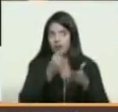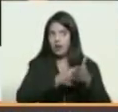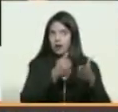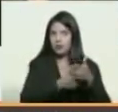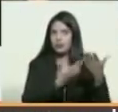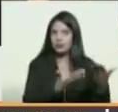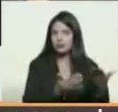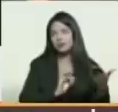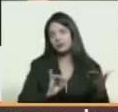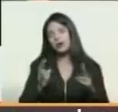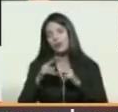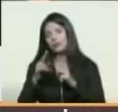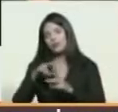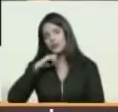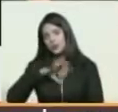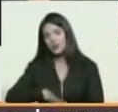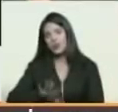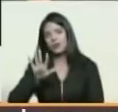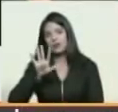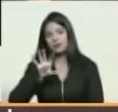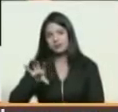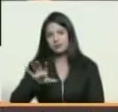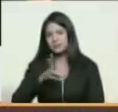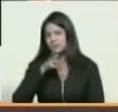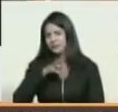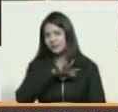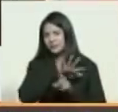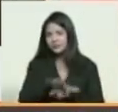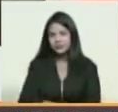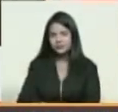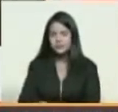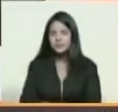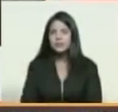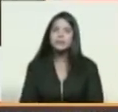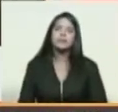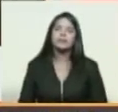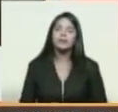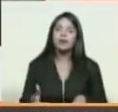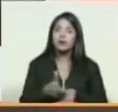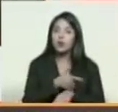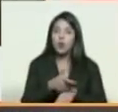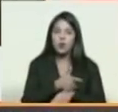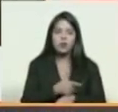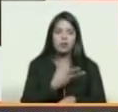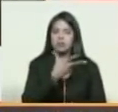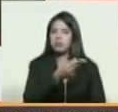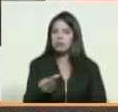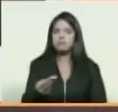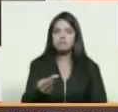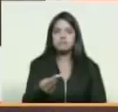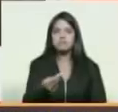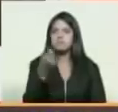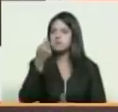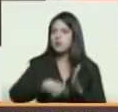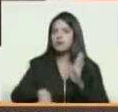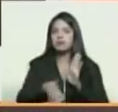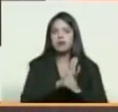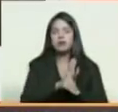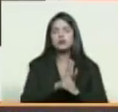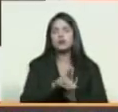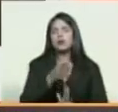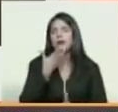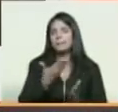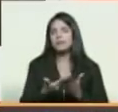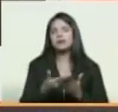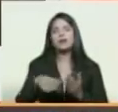conocemos la historia, la brutal represión de los gobiernos que le niegan el derecho a lo más sagrado que tiene un pueblo,